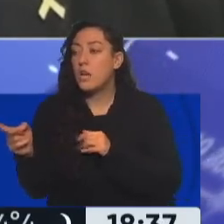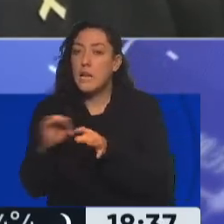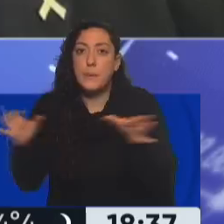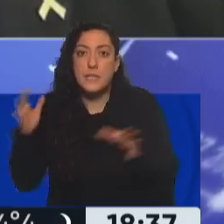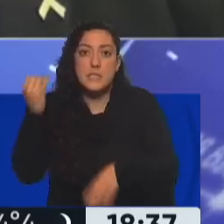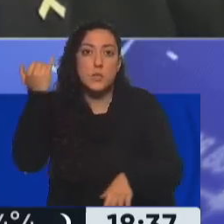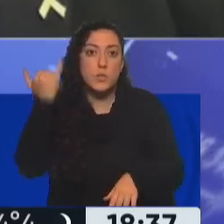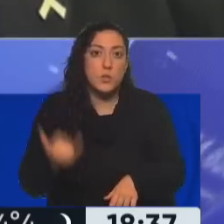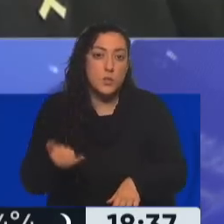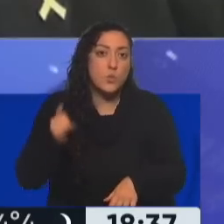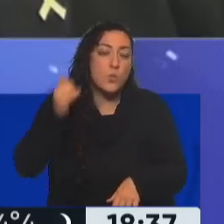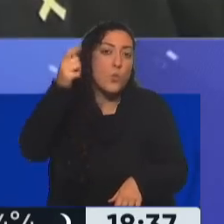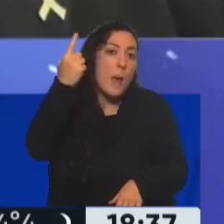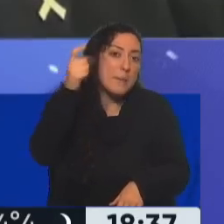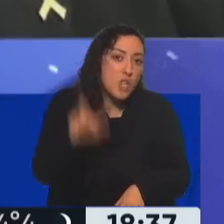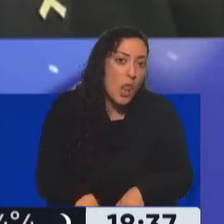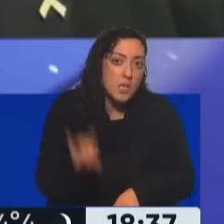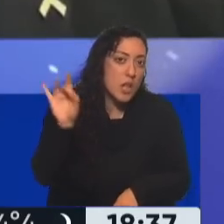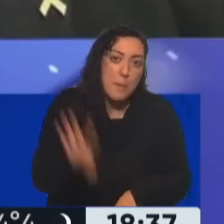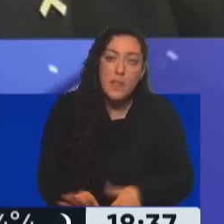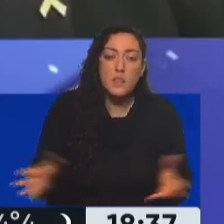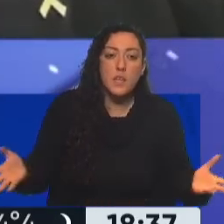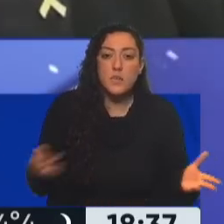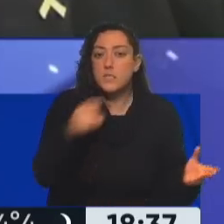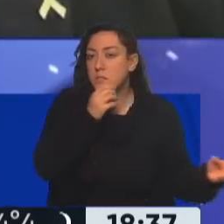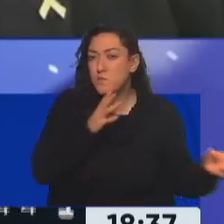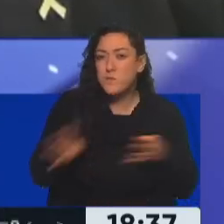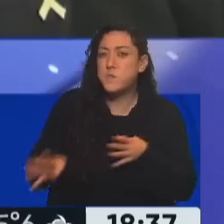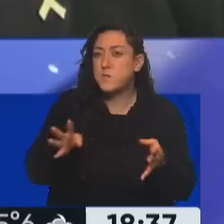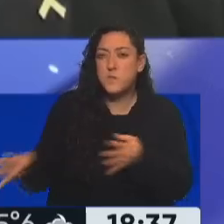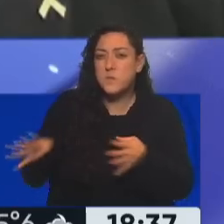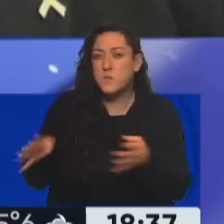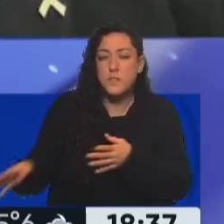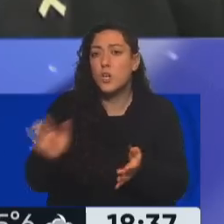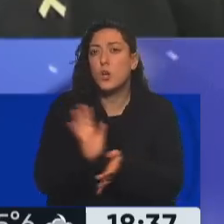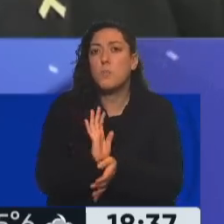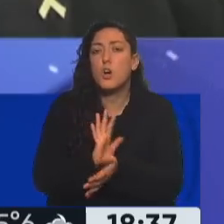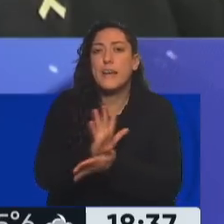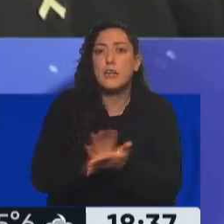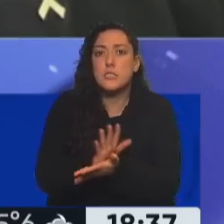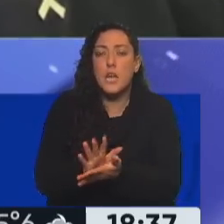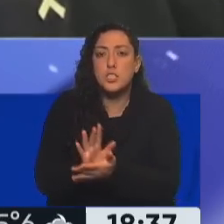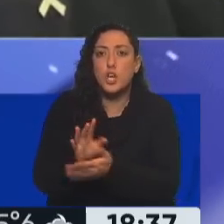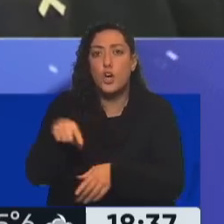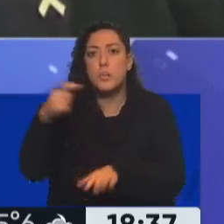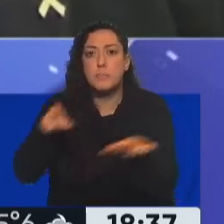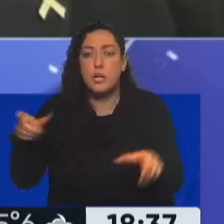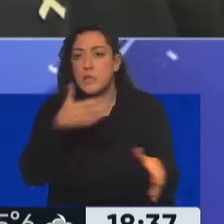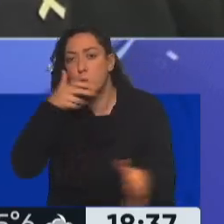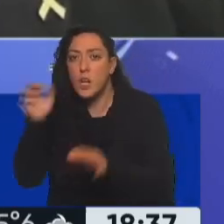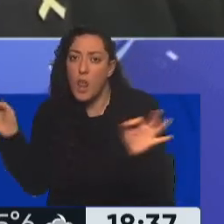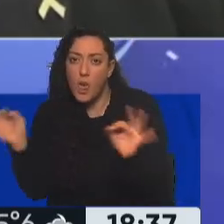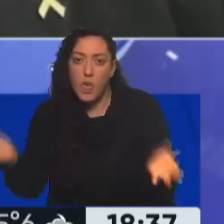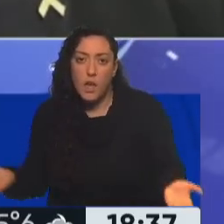control directamente o continuar con los ataques, ¿no? Pareciera lejano a la posibilidad de negociar. ¿Cuál es la postura ahí de los familiares